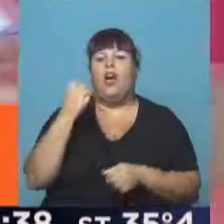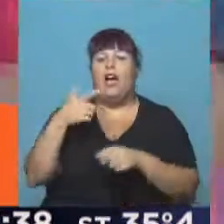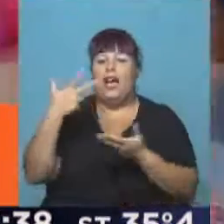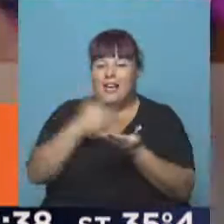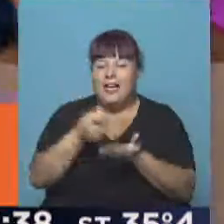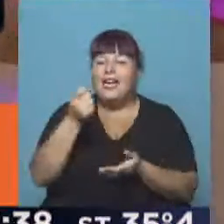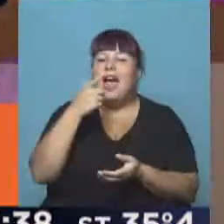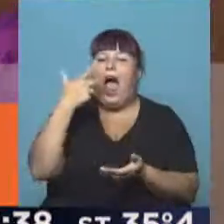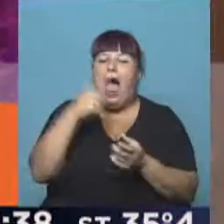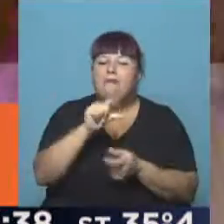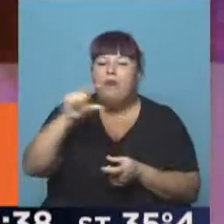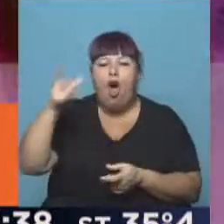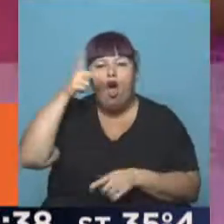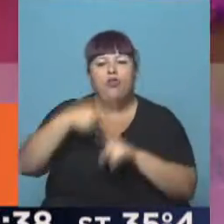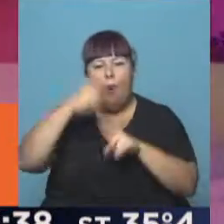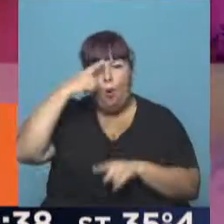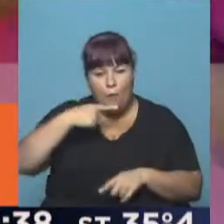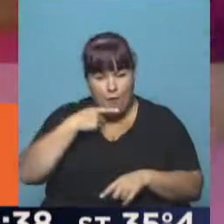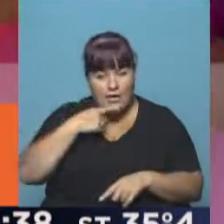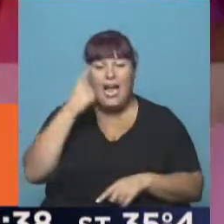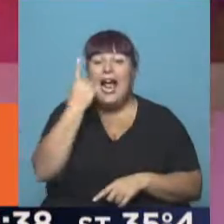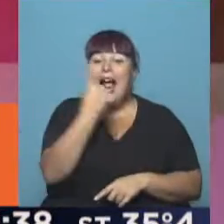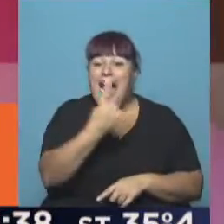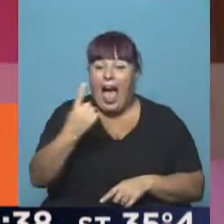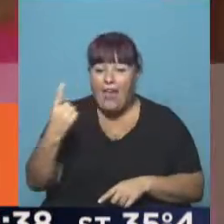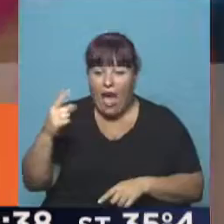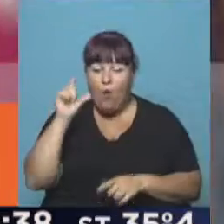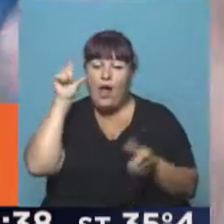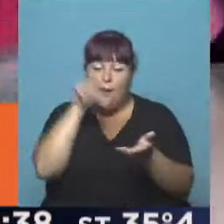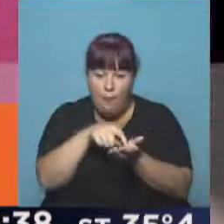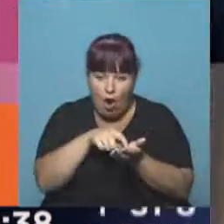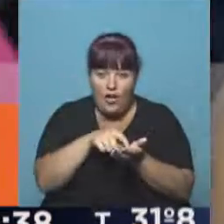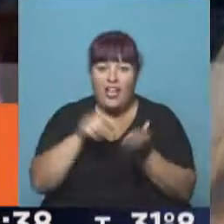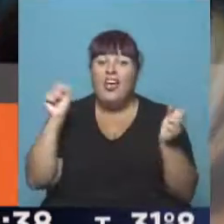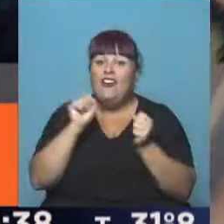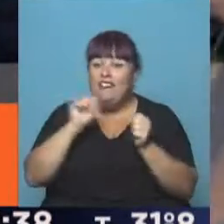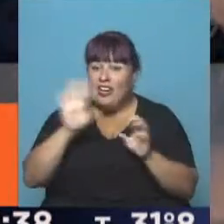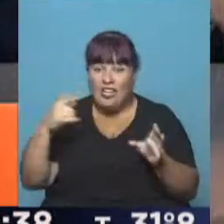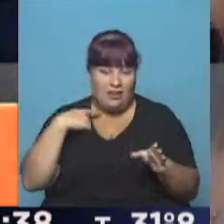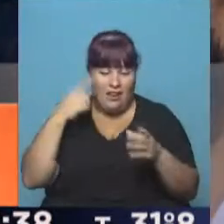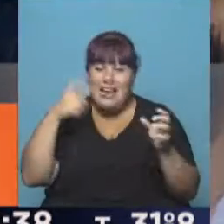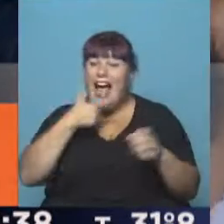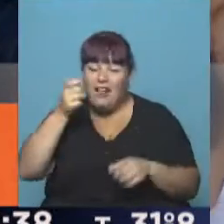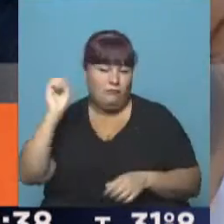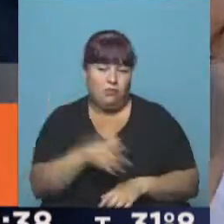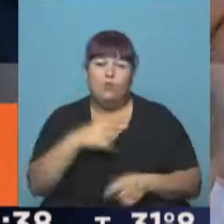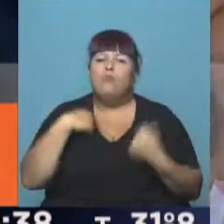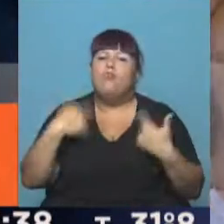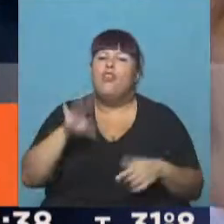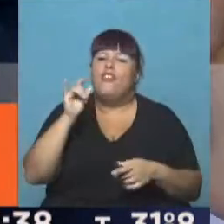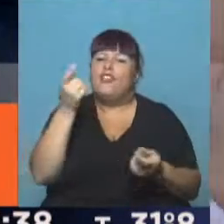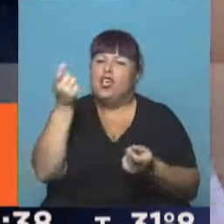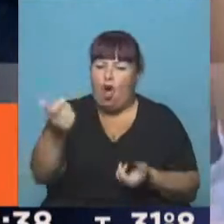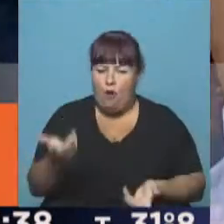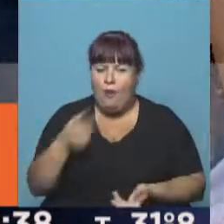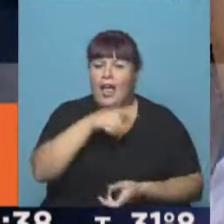ampollas, 8 ampollas por mes. Ya cada ampolla que yo le pongo en el aparato pierde el frío y la pierdo. Y me cuesta un montón conseguirlo.